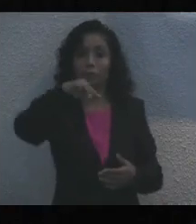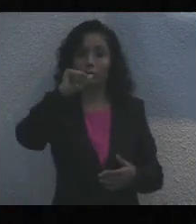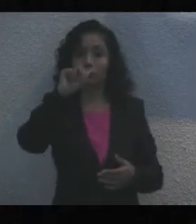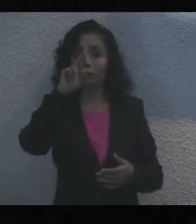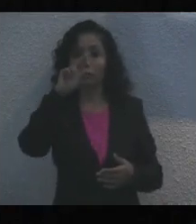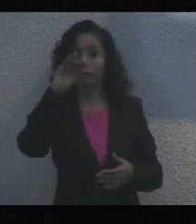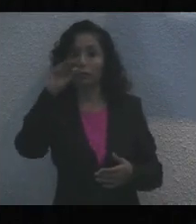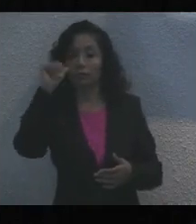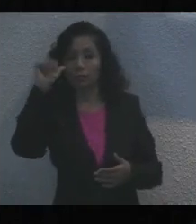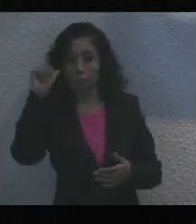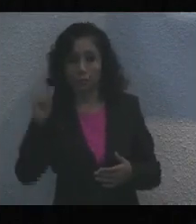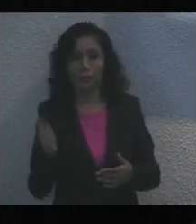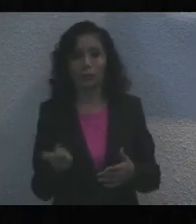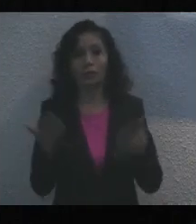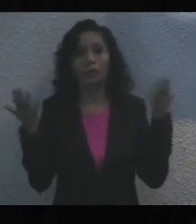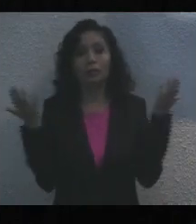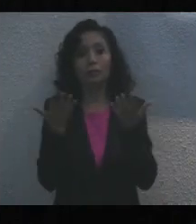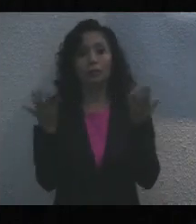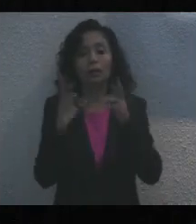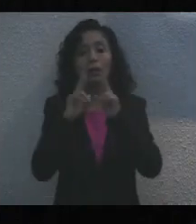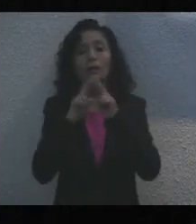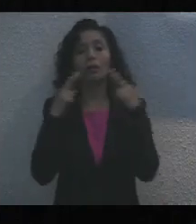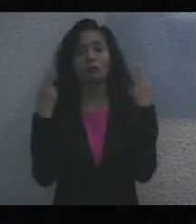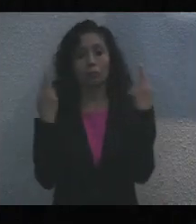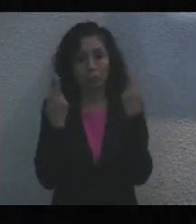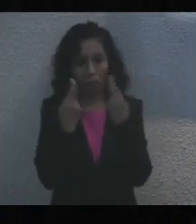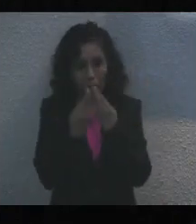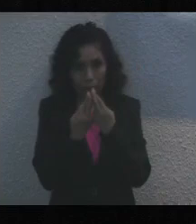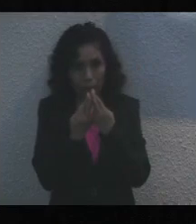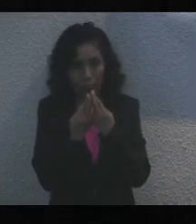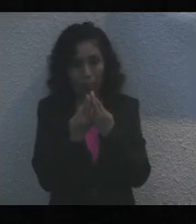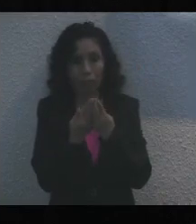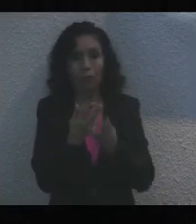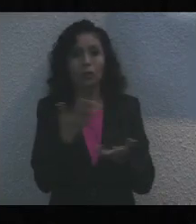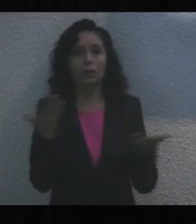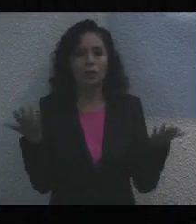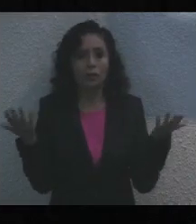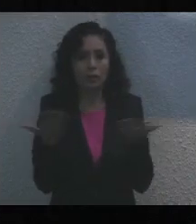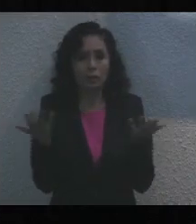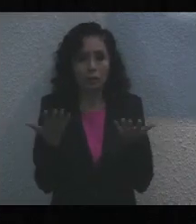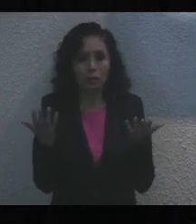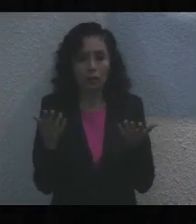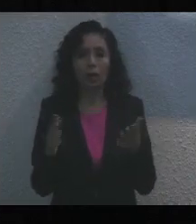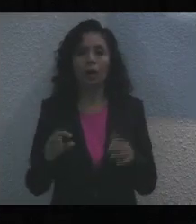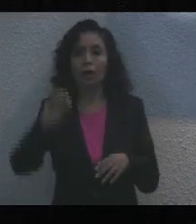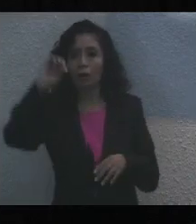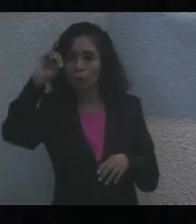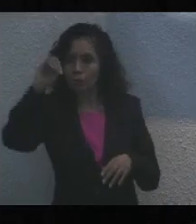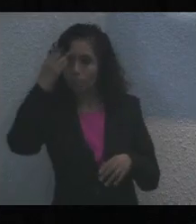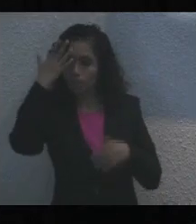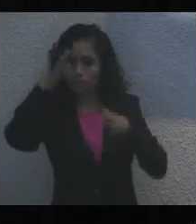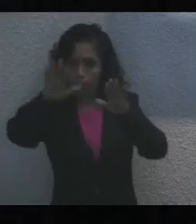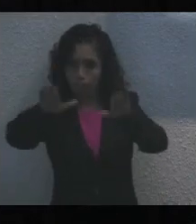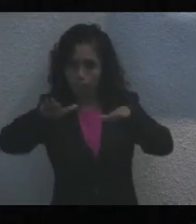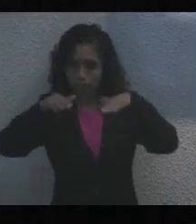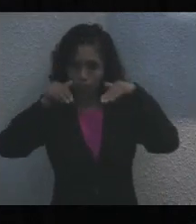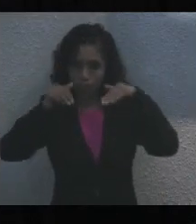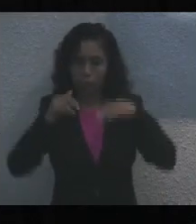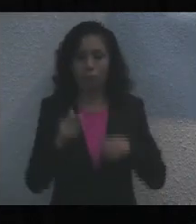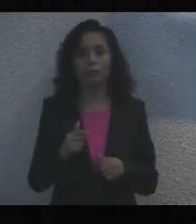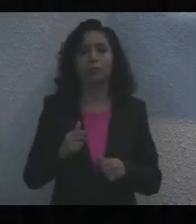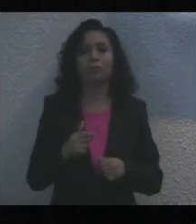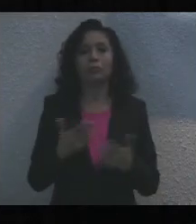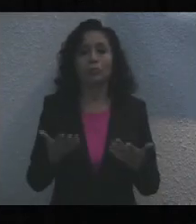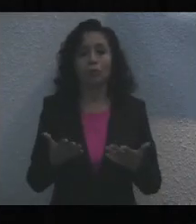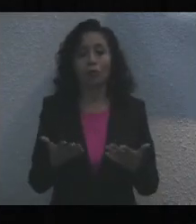Sangri Aguilar se hará en sesión solemne que se celebrará en el recinto oficial del Poder Legislativo